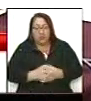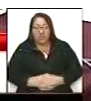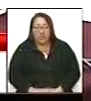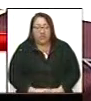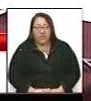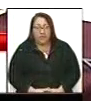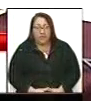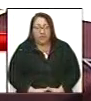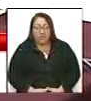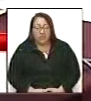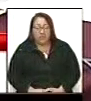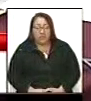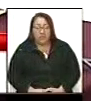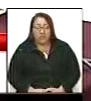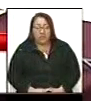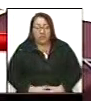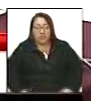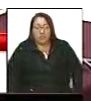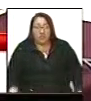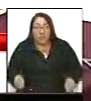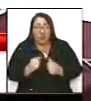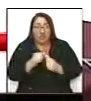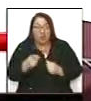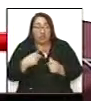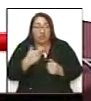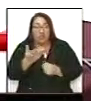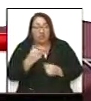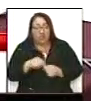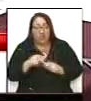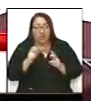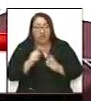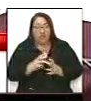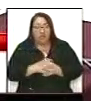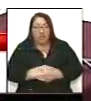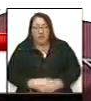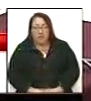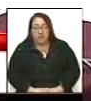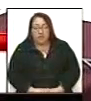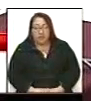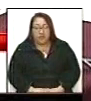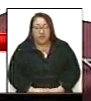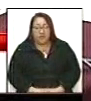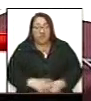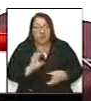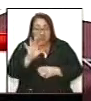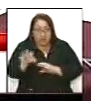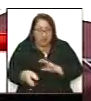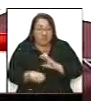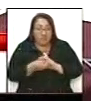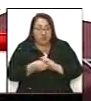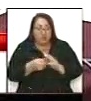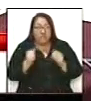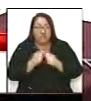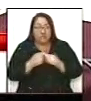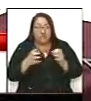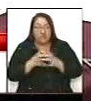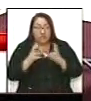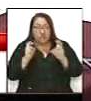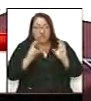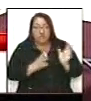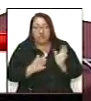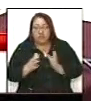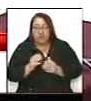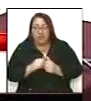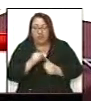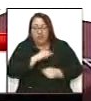función de eso, presidente, solicitar que este tema se incorpore dentro del eje temático que se ha planteado